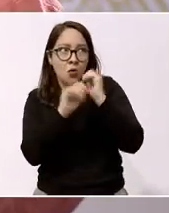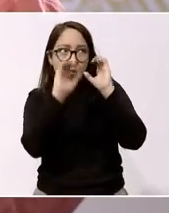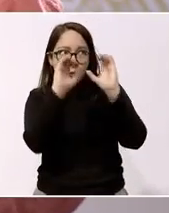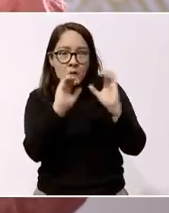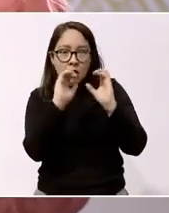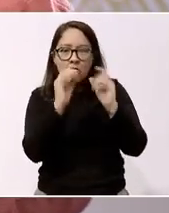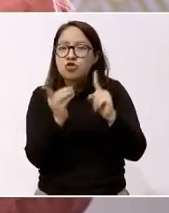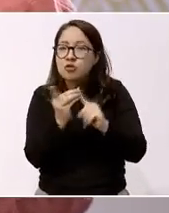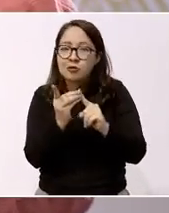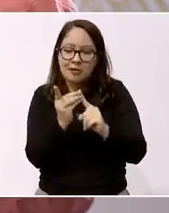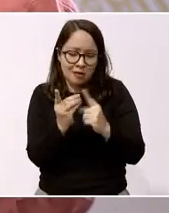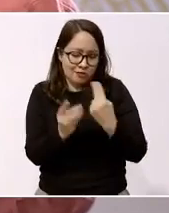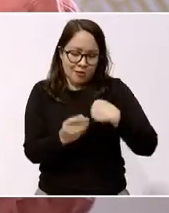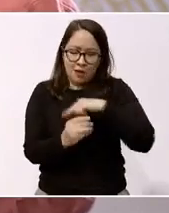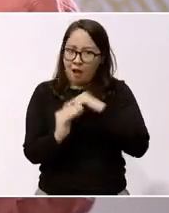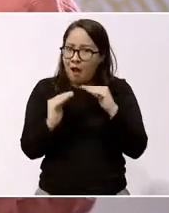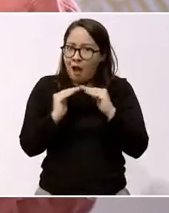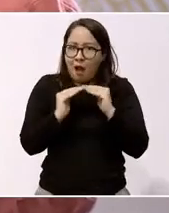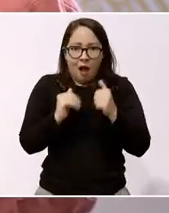nuestras casas.